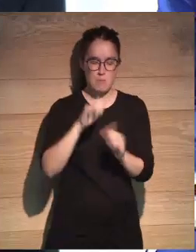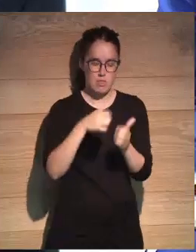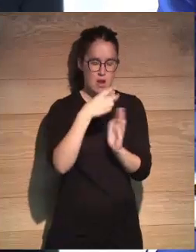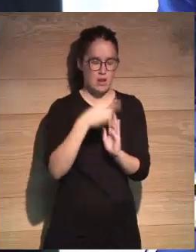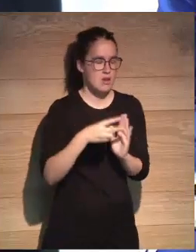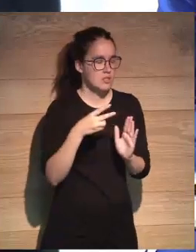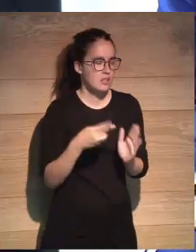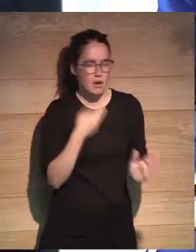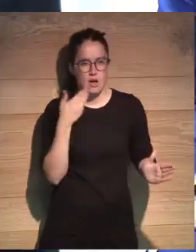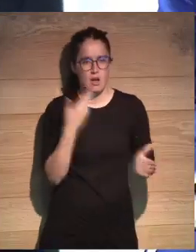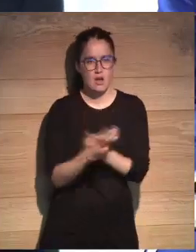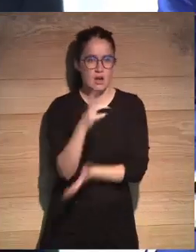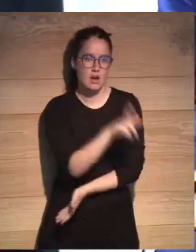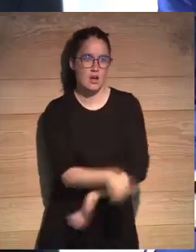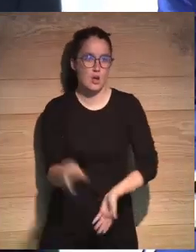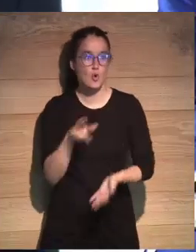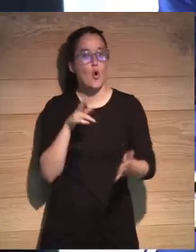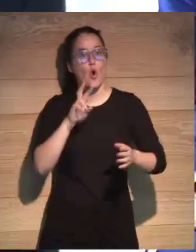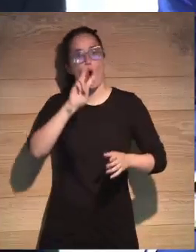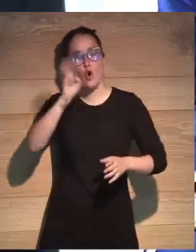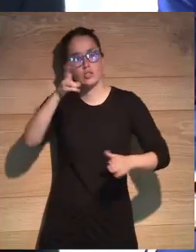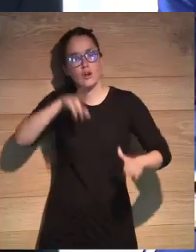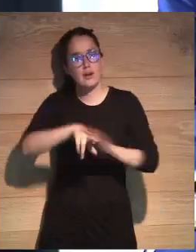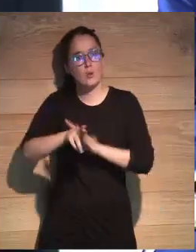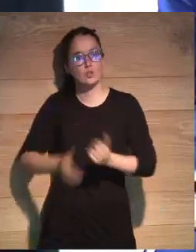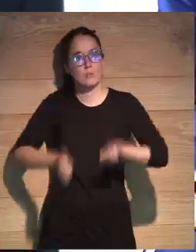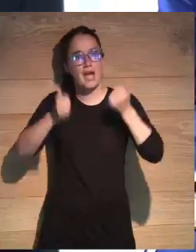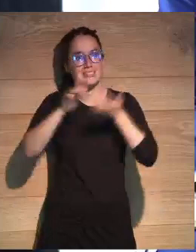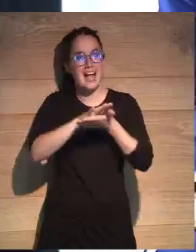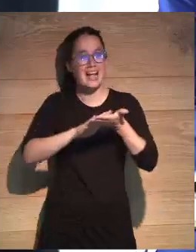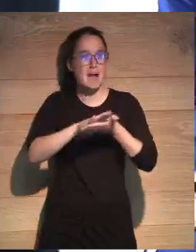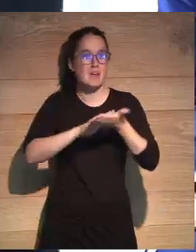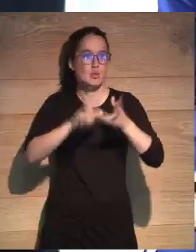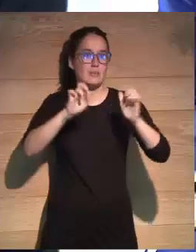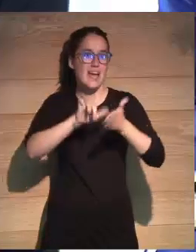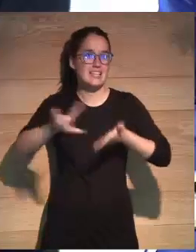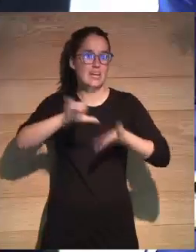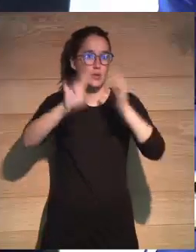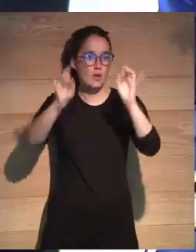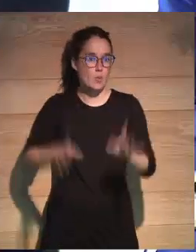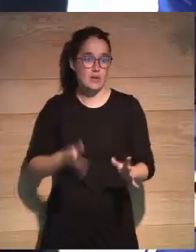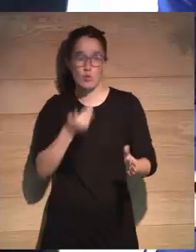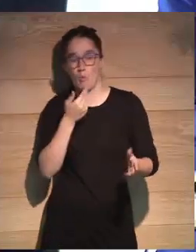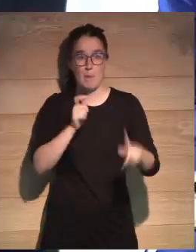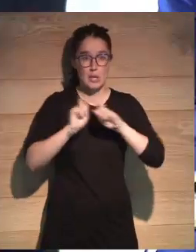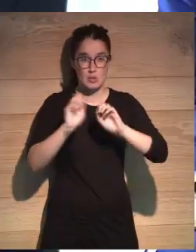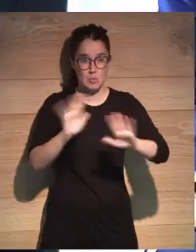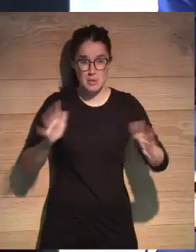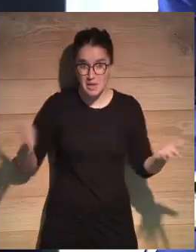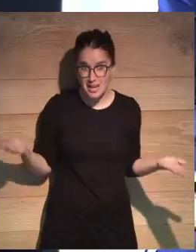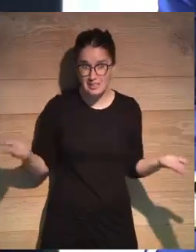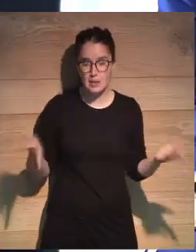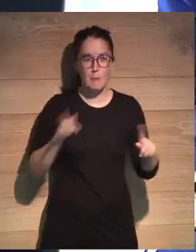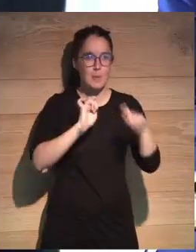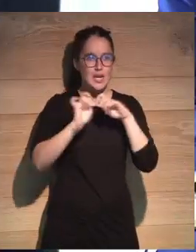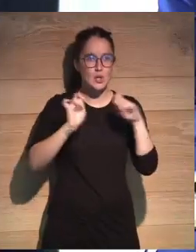empezar a leerlo. Y utilizaron recursos más propios del ámbito literario. Bueno, es que al final es hacer periodismo, nada más que eso. O sea, es